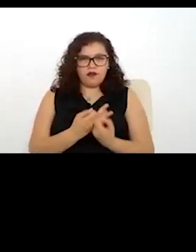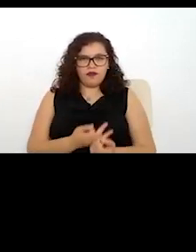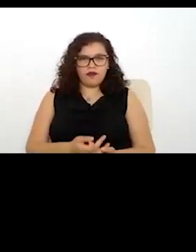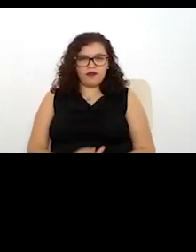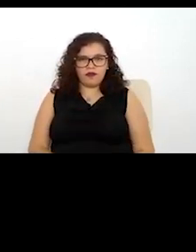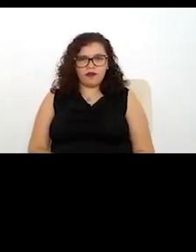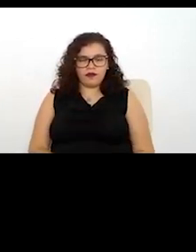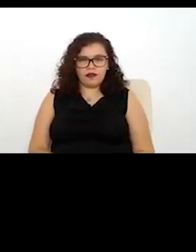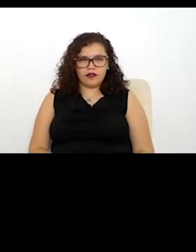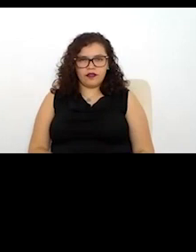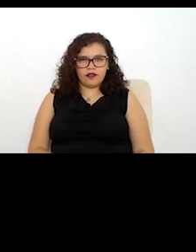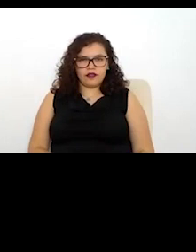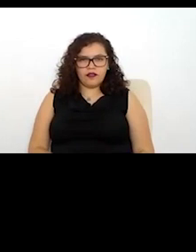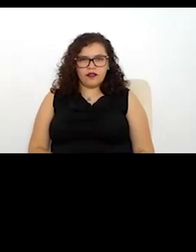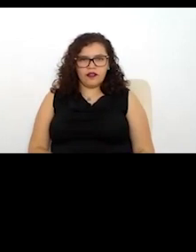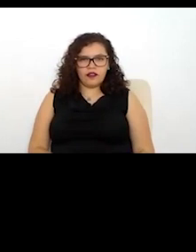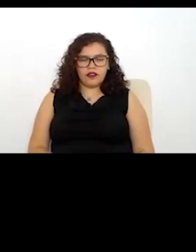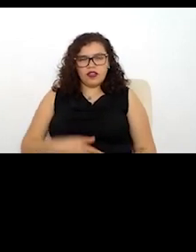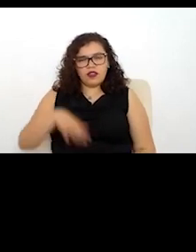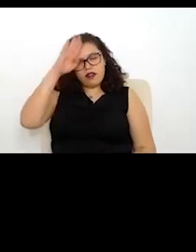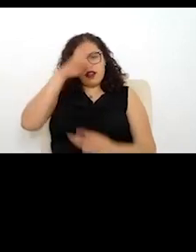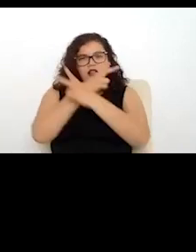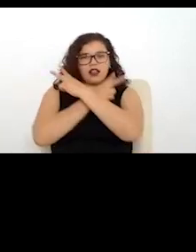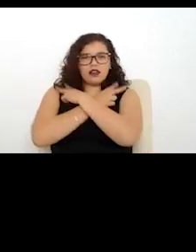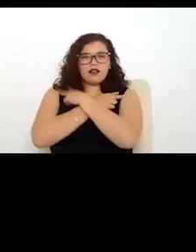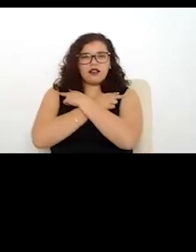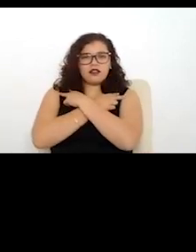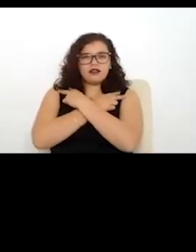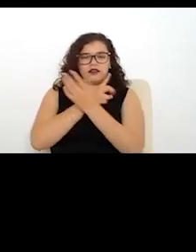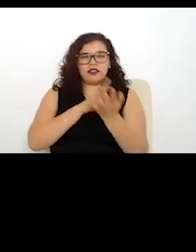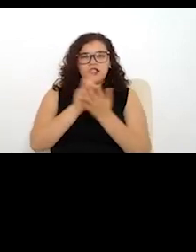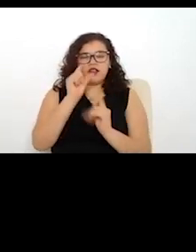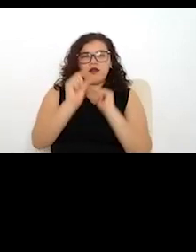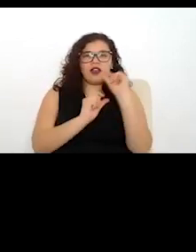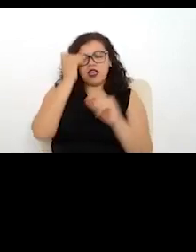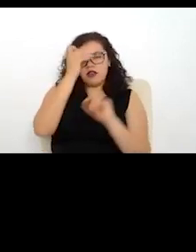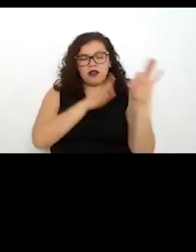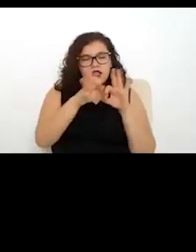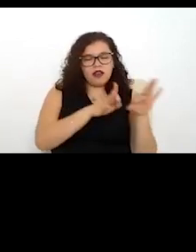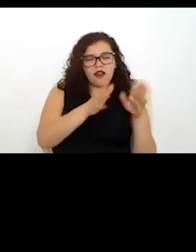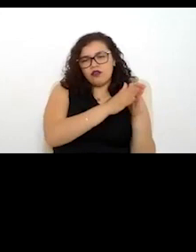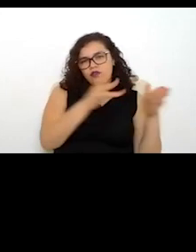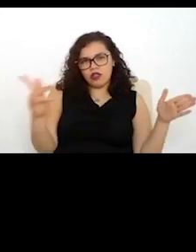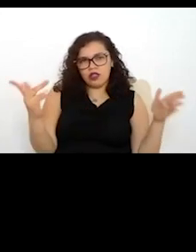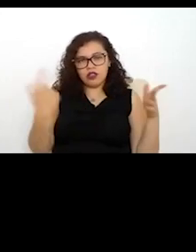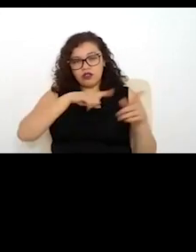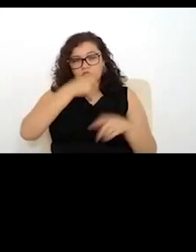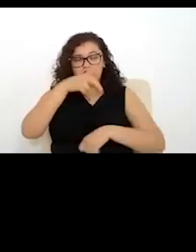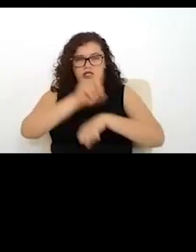bueno, hay que aclarar que las vacaciones es un derecho que se va acumulando conforme al tiempo laborado. Entonces, cada día que